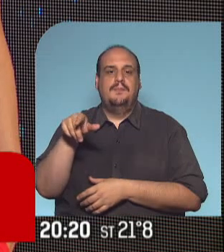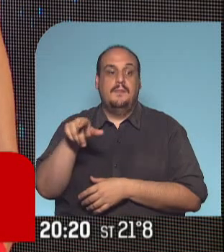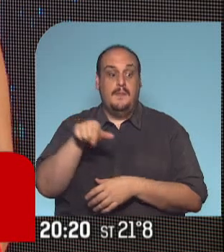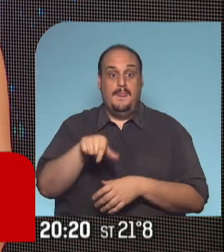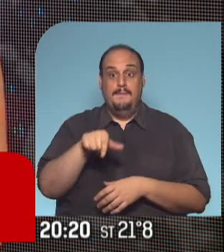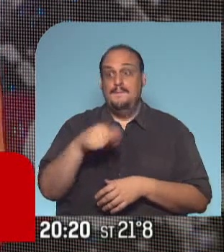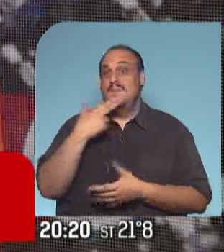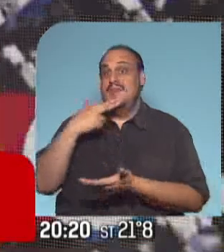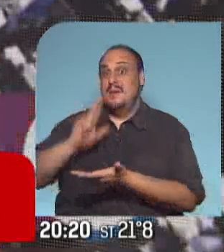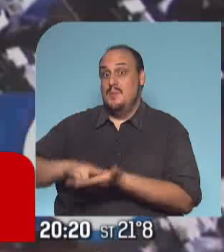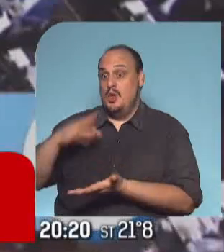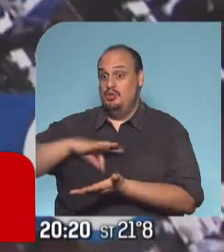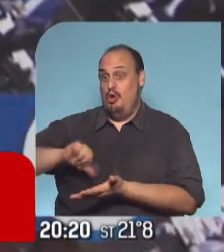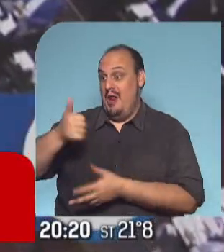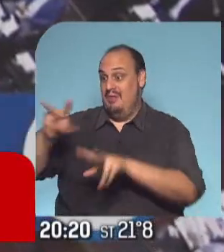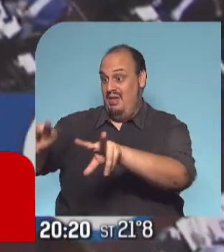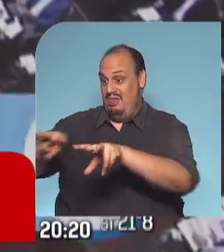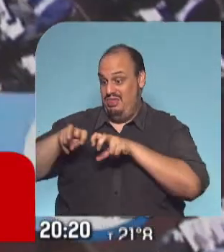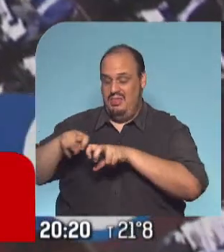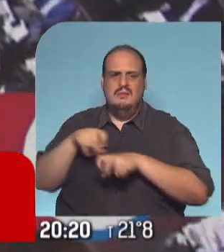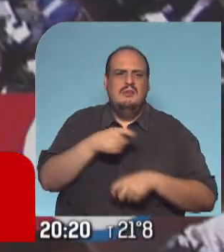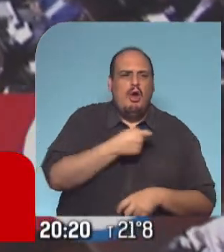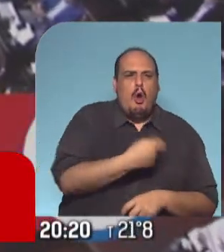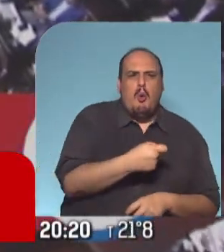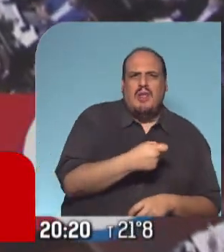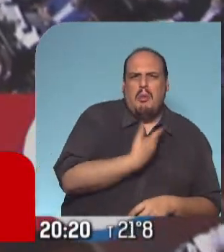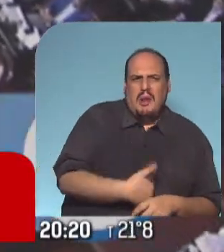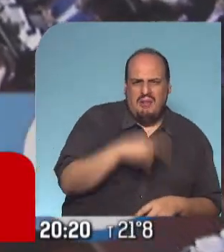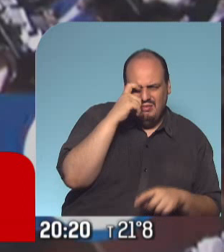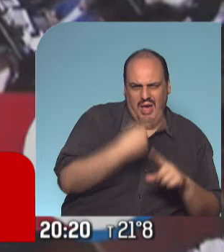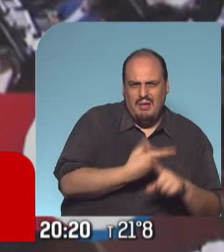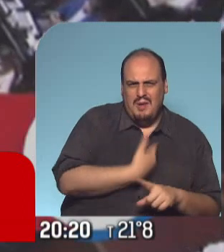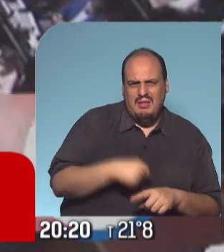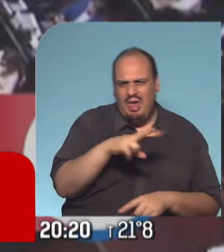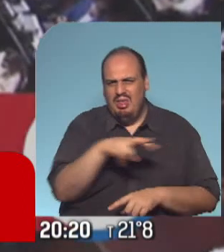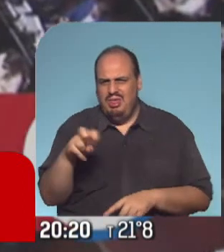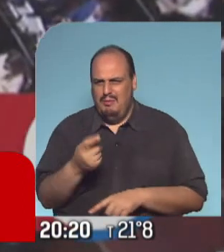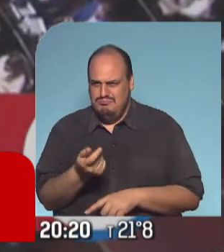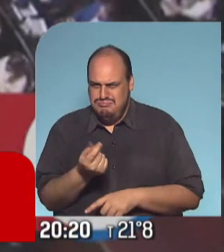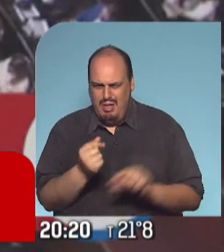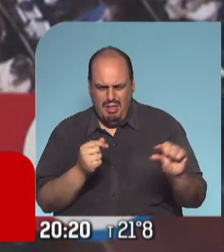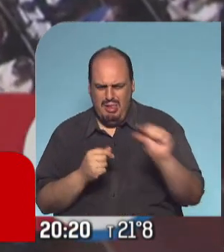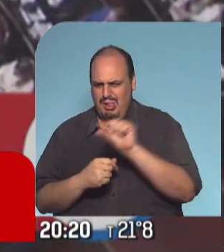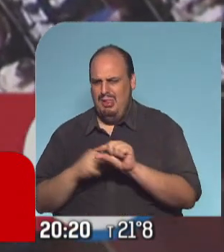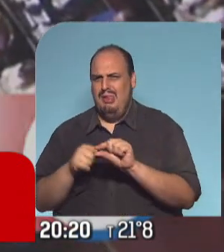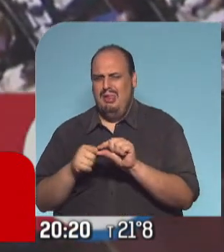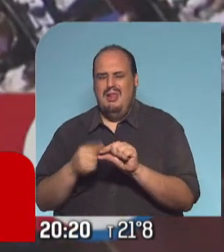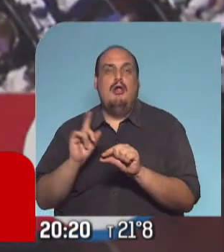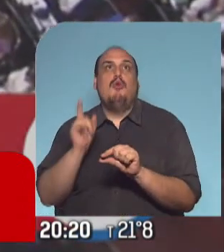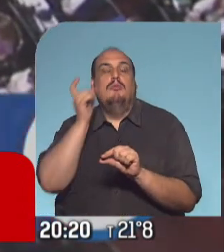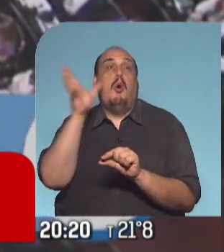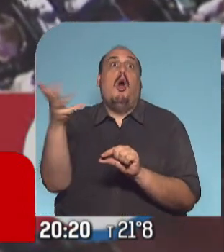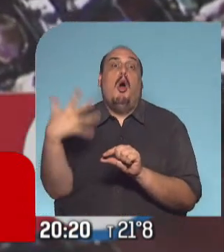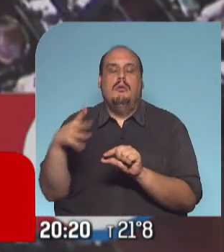del impuesto a las ganancias que puedan pagar las jubilaciones de presidentes y vicepresidentes no es grandilocuente, pero sí